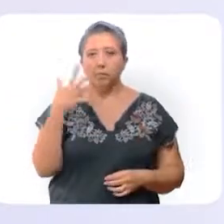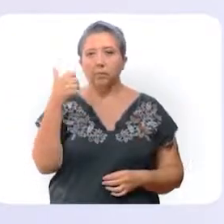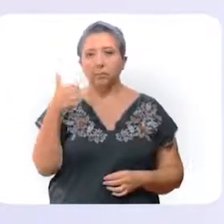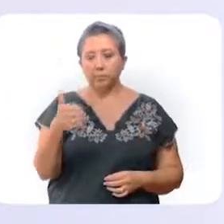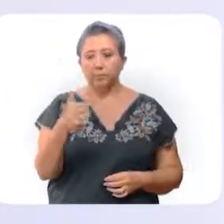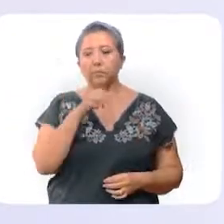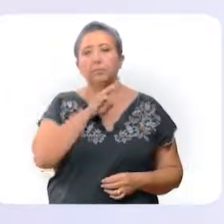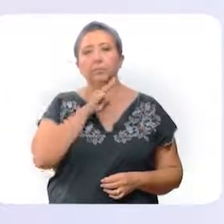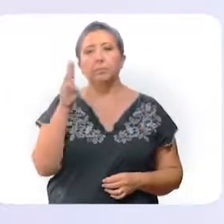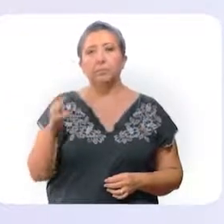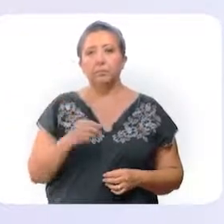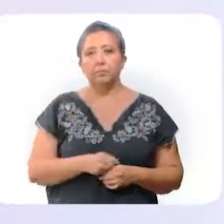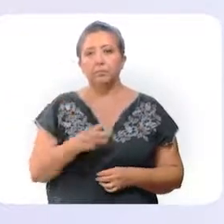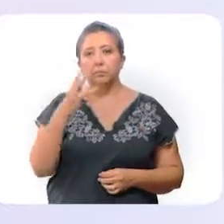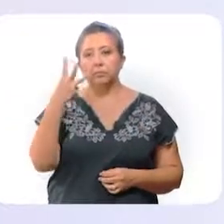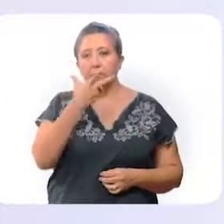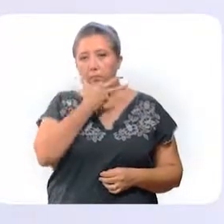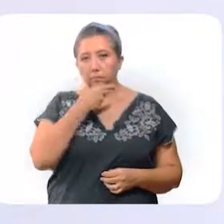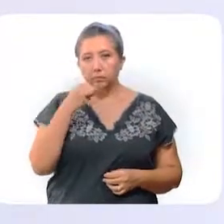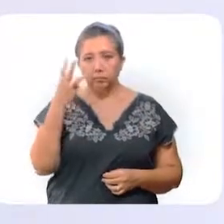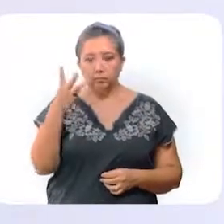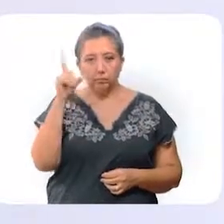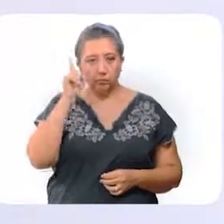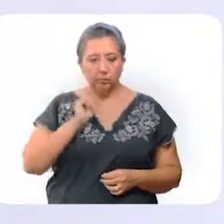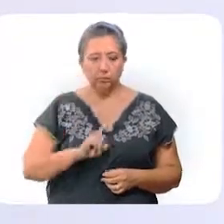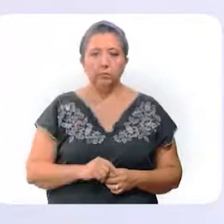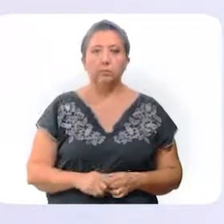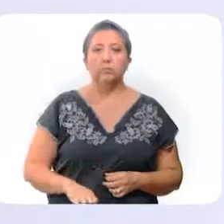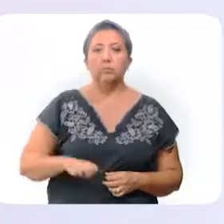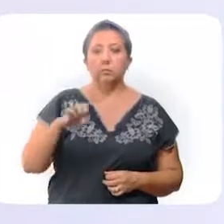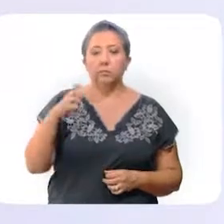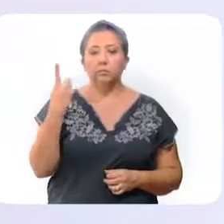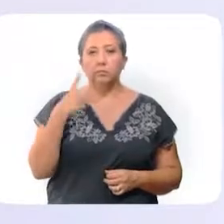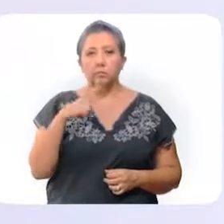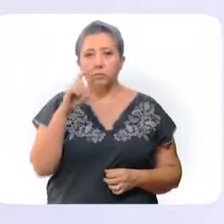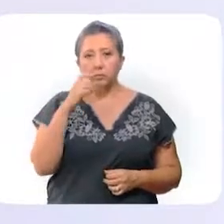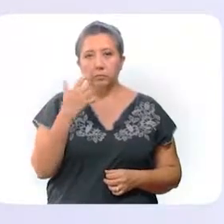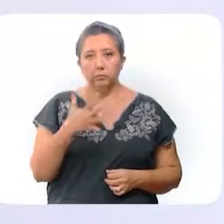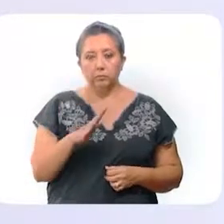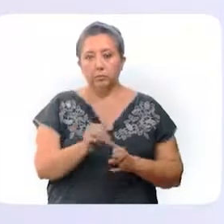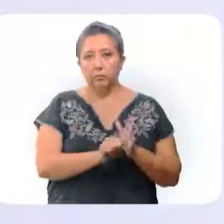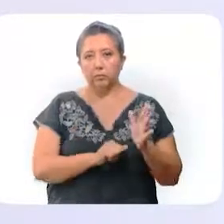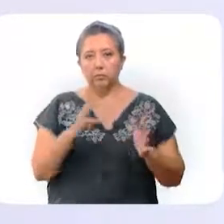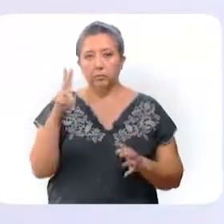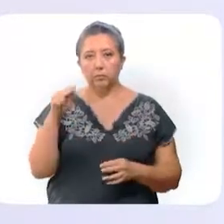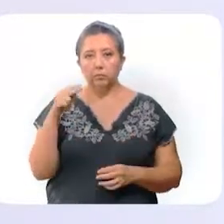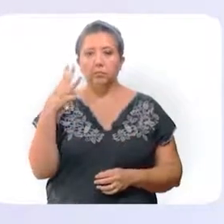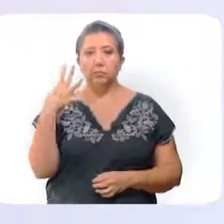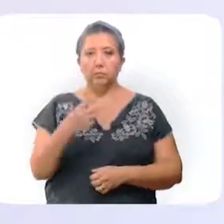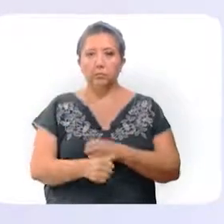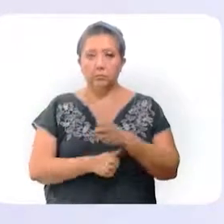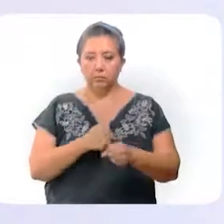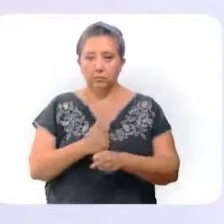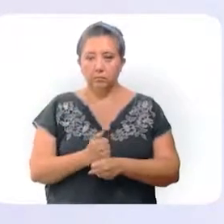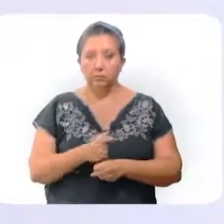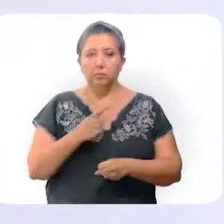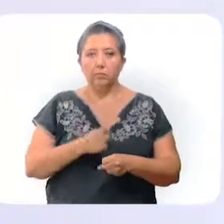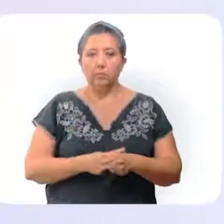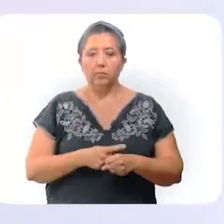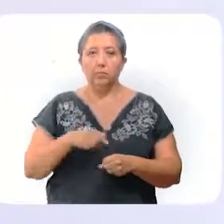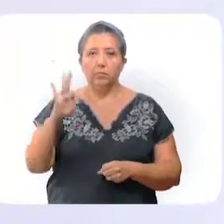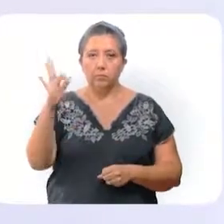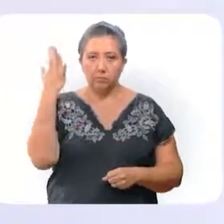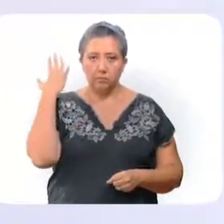6 fallecimientos. Son 3 hombres y 3 mujeres, de un rango de edad de 10 meses a 84 años. Sus